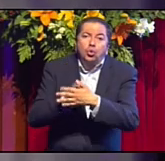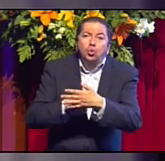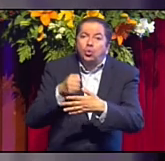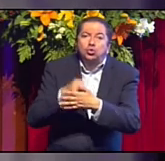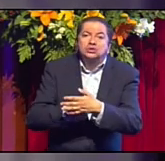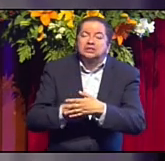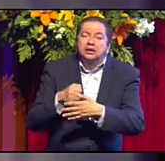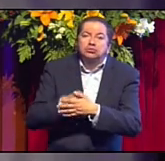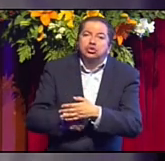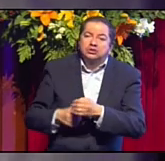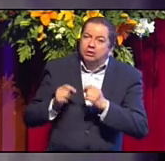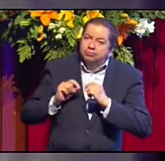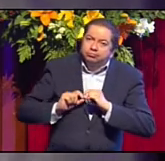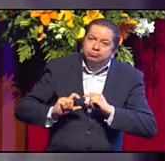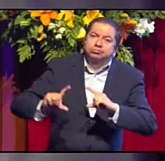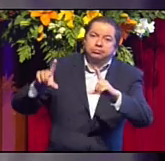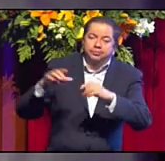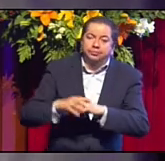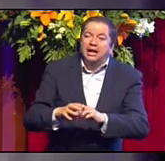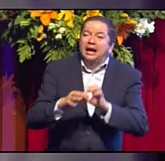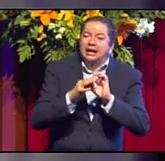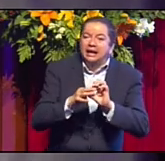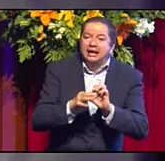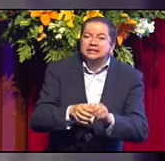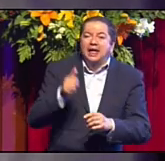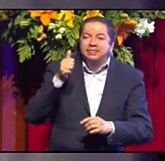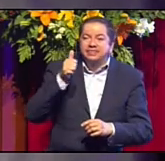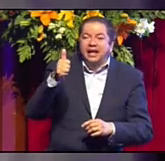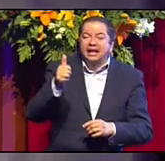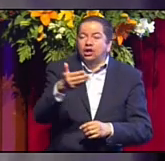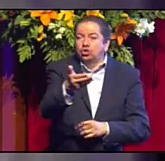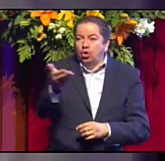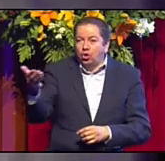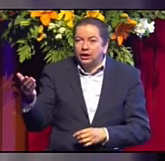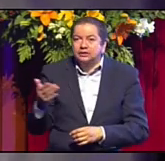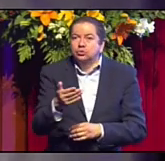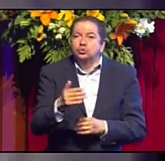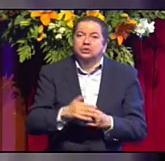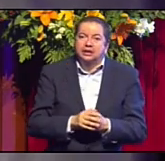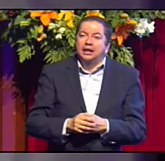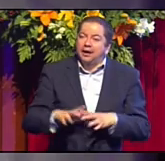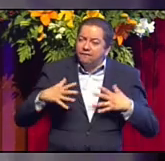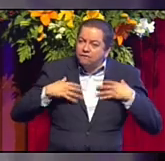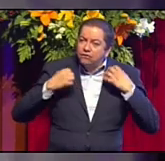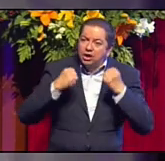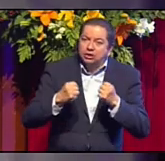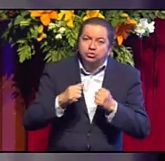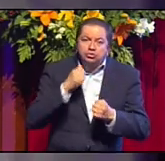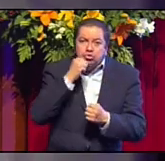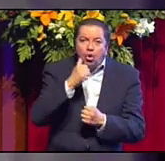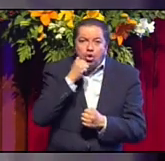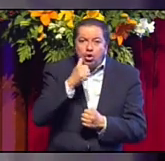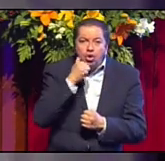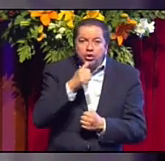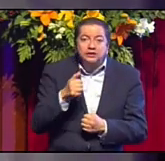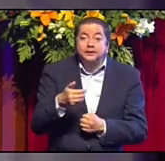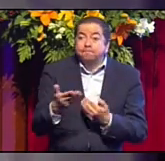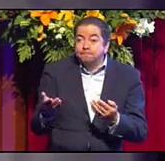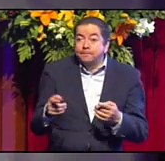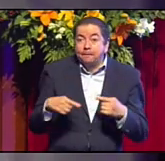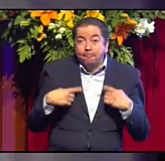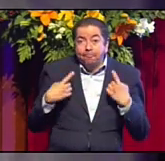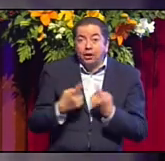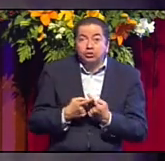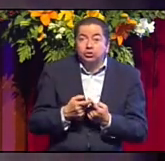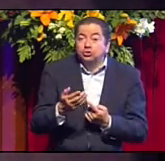salir, sacar adelante a nuestros niños. Gracias, directores. Gracias por el esfuerzo que hacen día a día, porque no seremos nosotros, pero serán las próximas generaciones